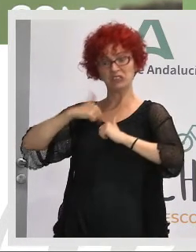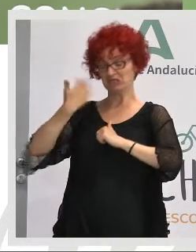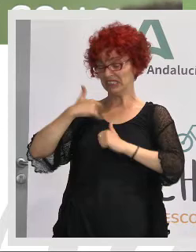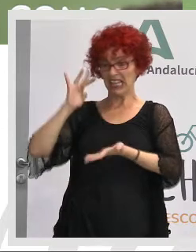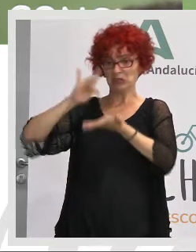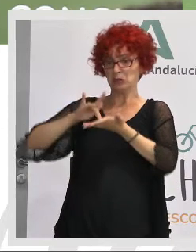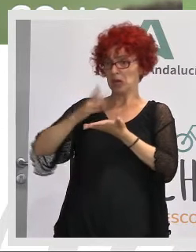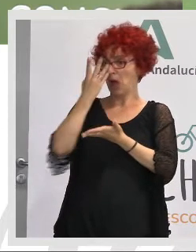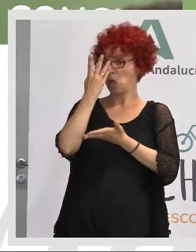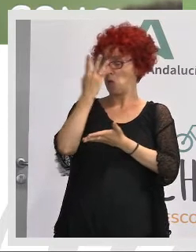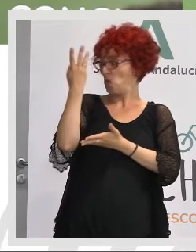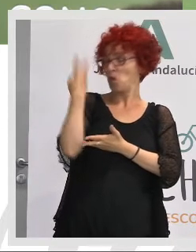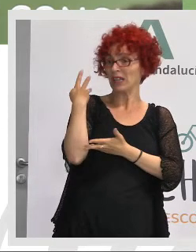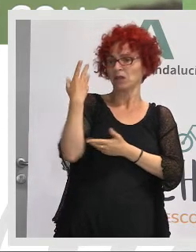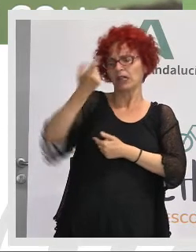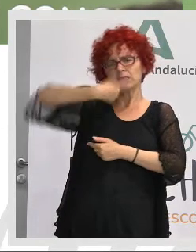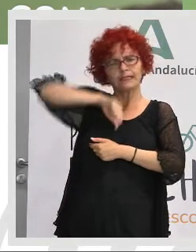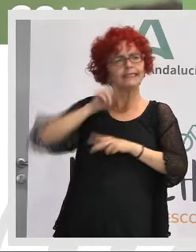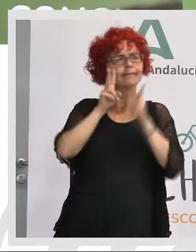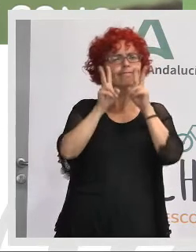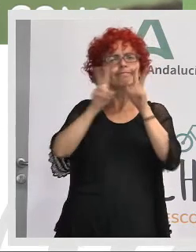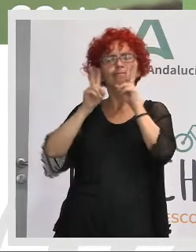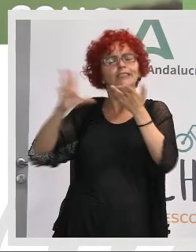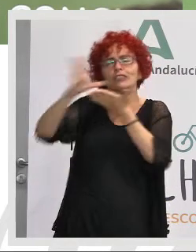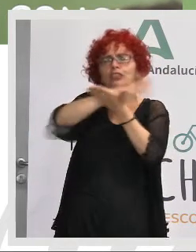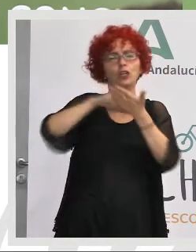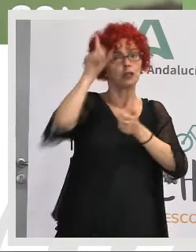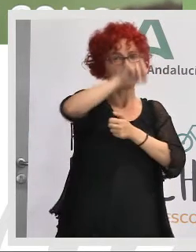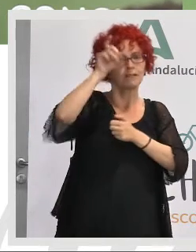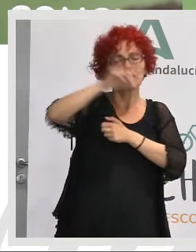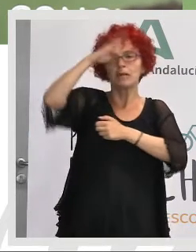cada compañero, docente y organismo se han compenetrado como los